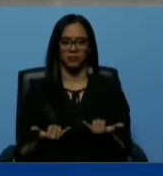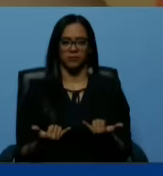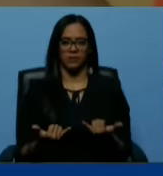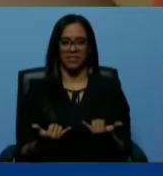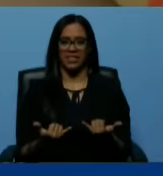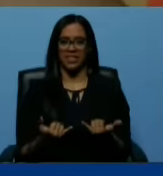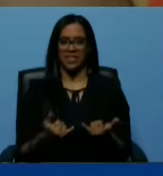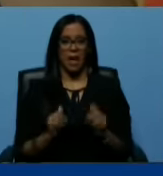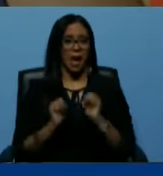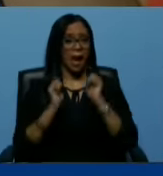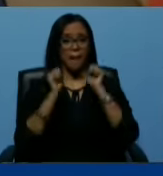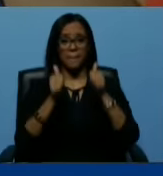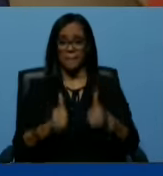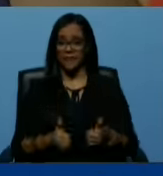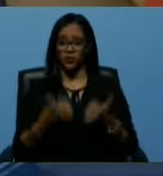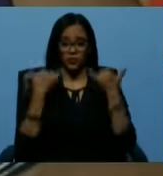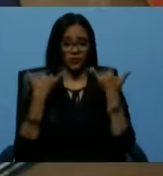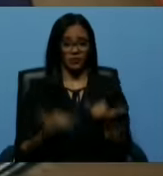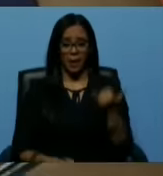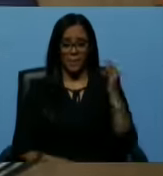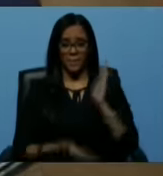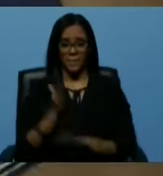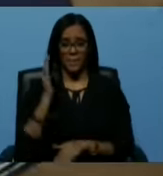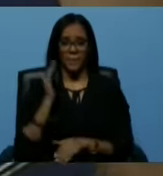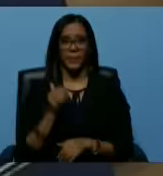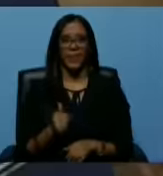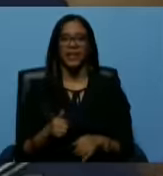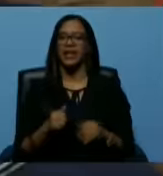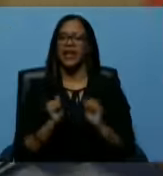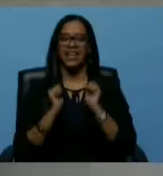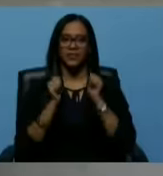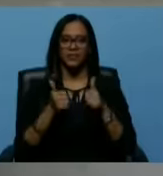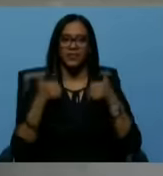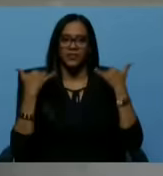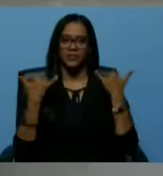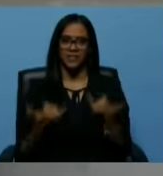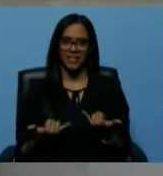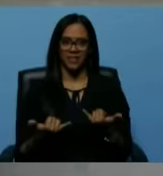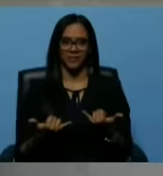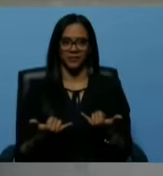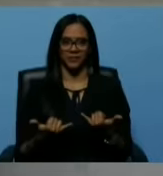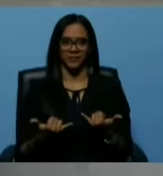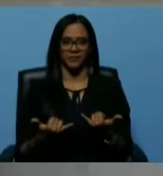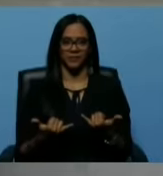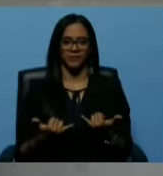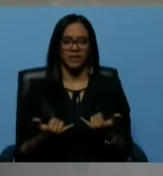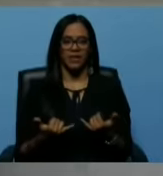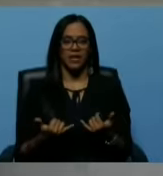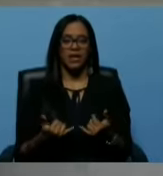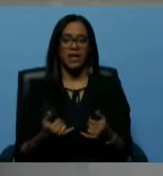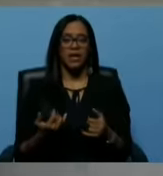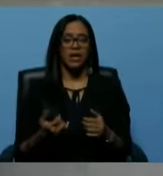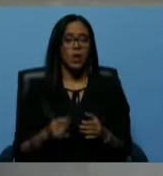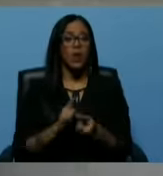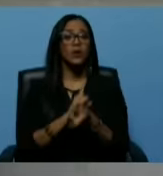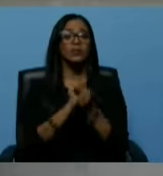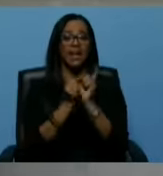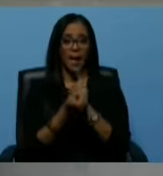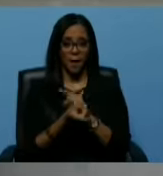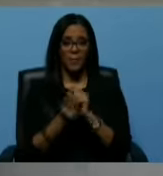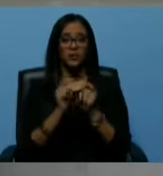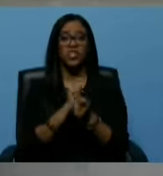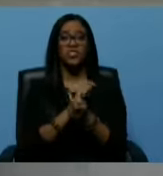cayendo y corriendo, como dice Miguel Ángel Pérez Pirela, cayendo y corriendo. Los grandes cambios y